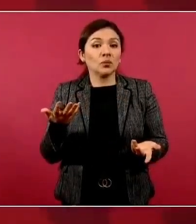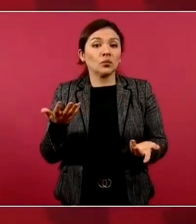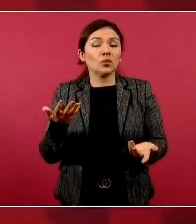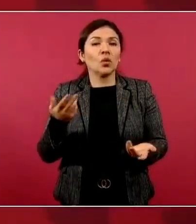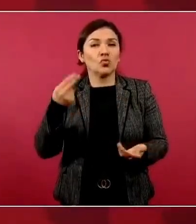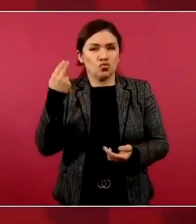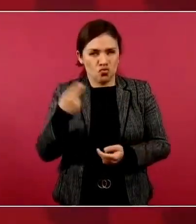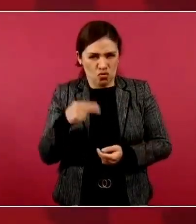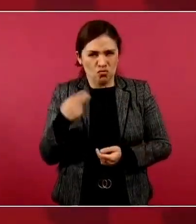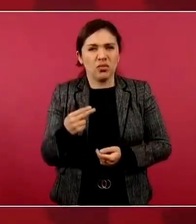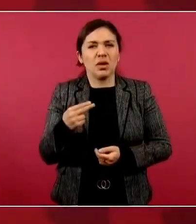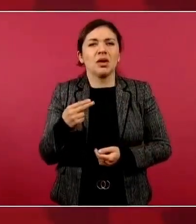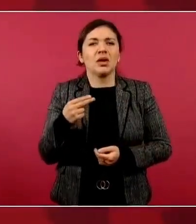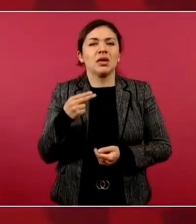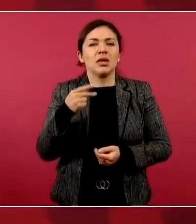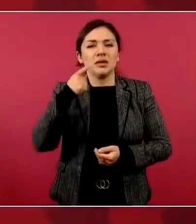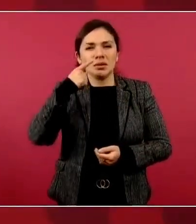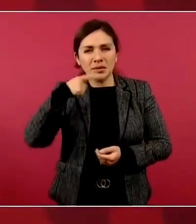nombre náhuatl